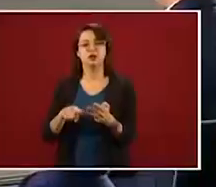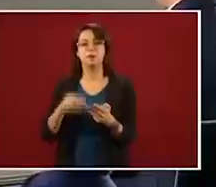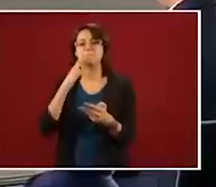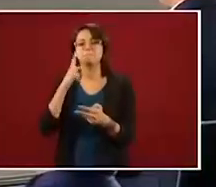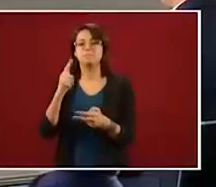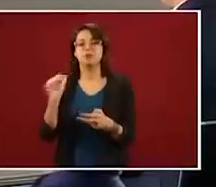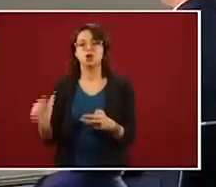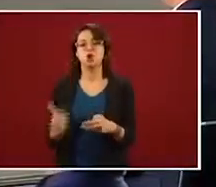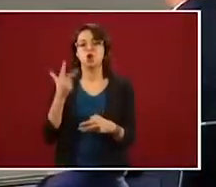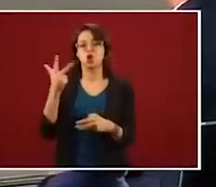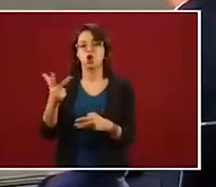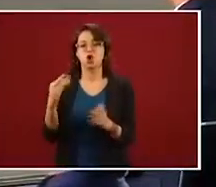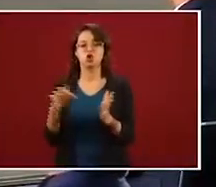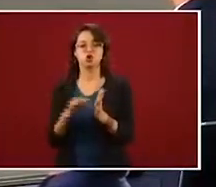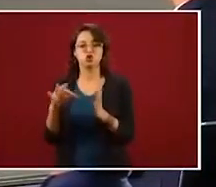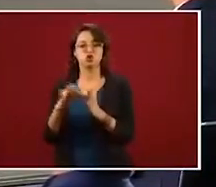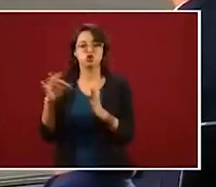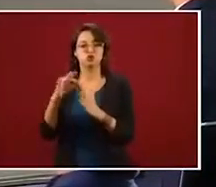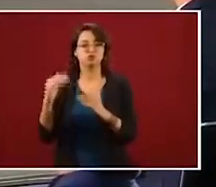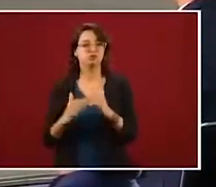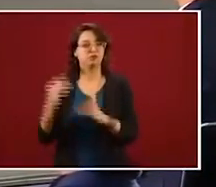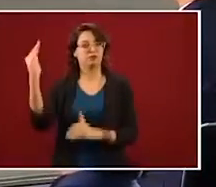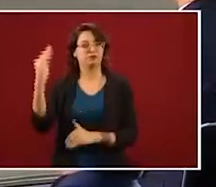Mejoró 8 puntos. Fíjense.